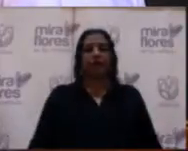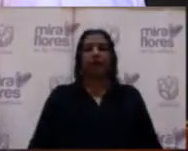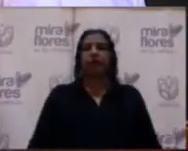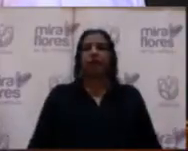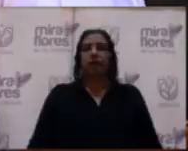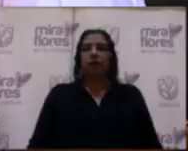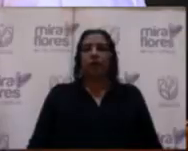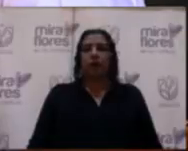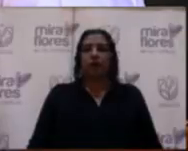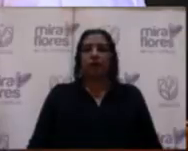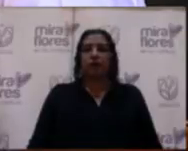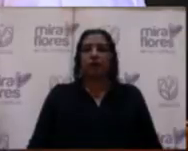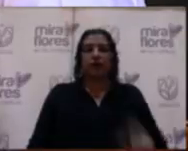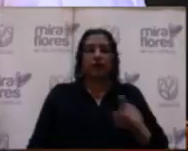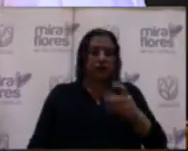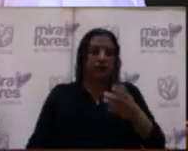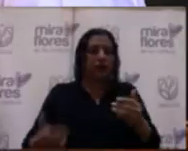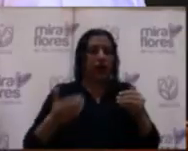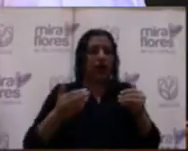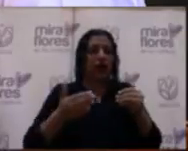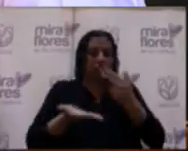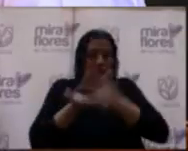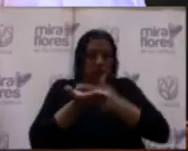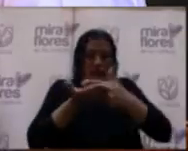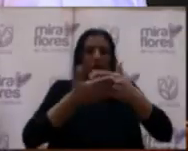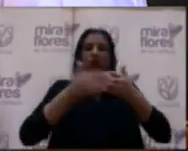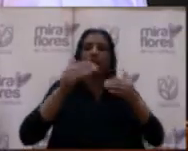está muy cerca a la